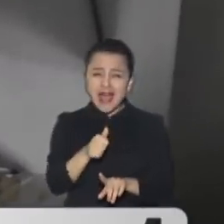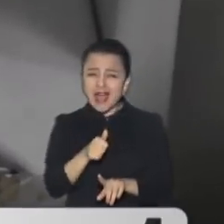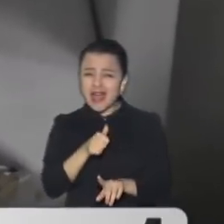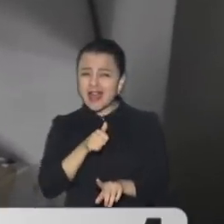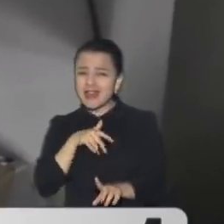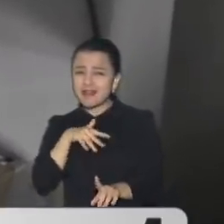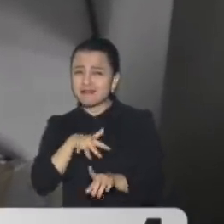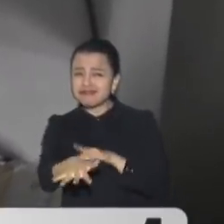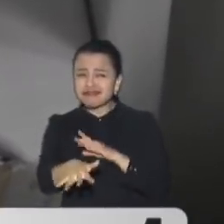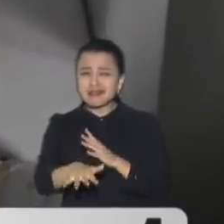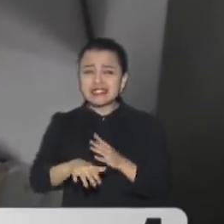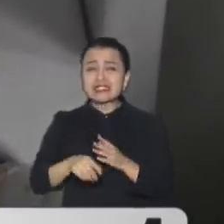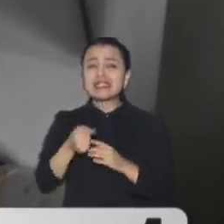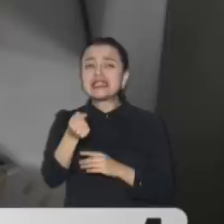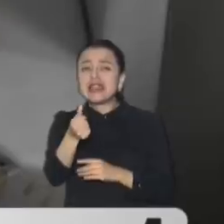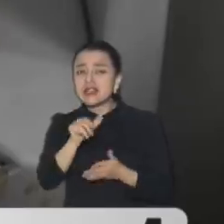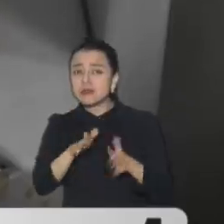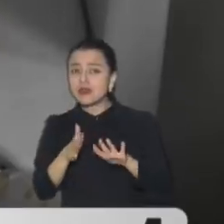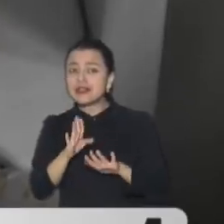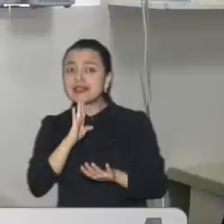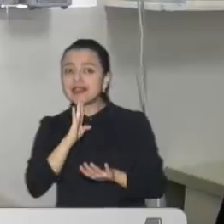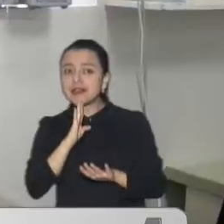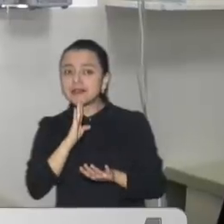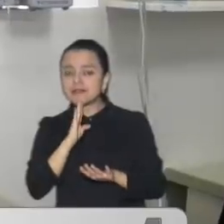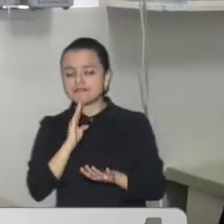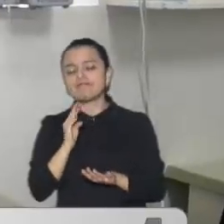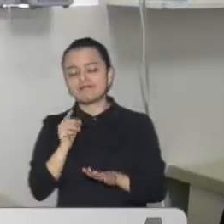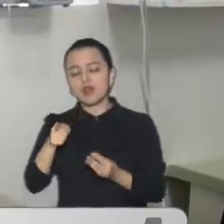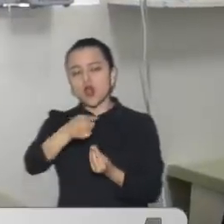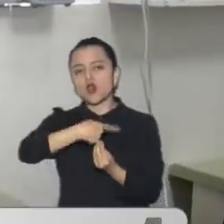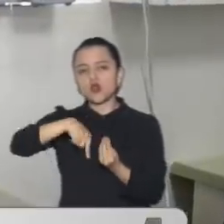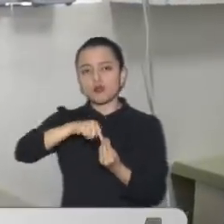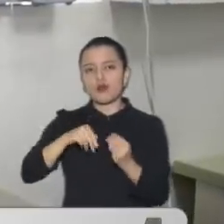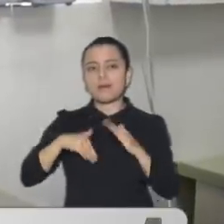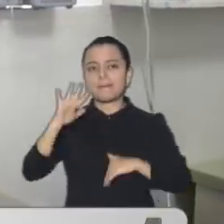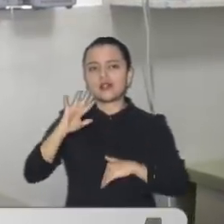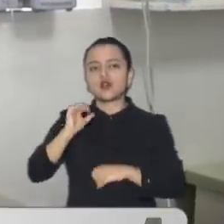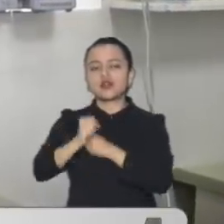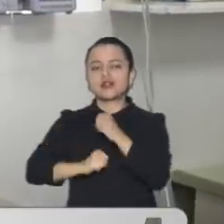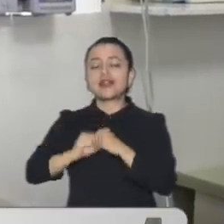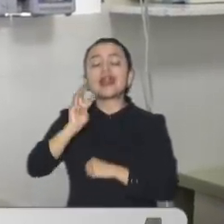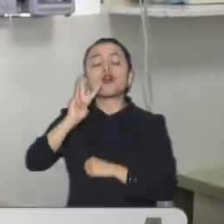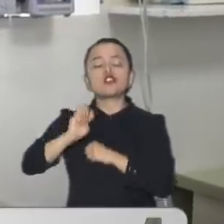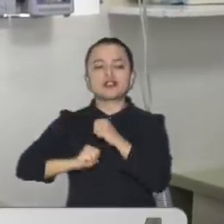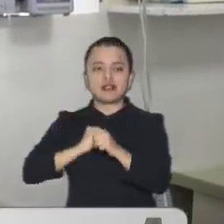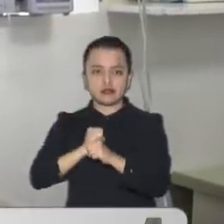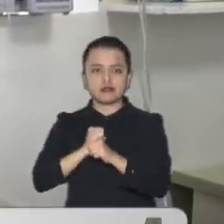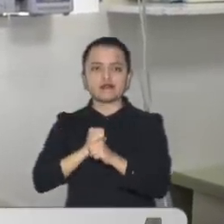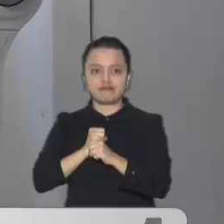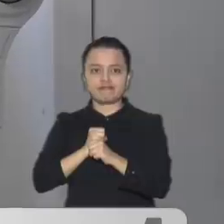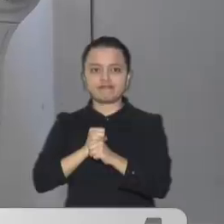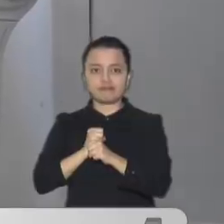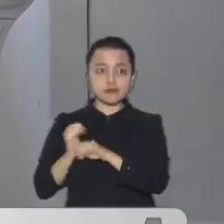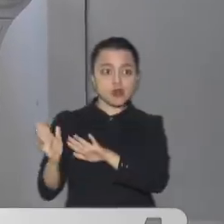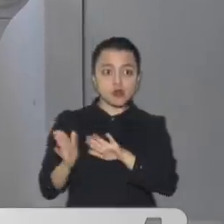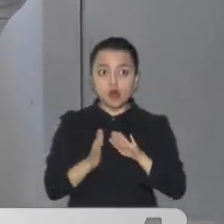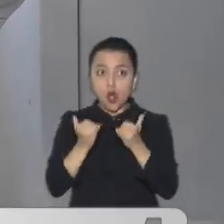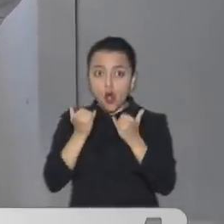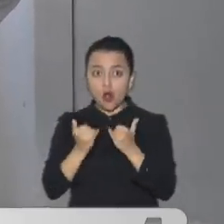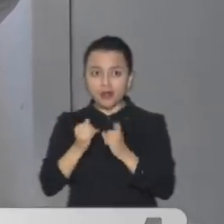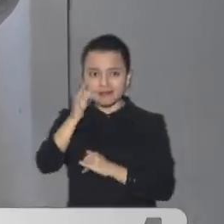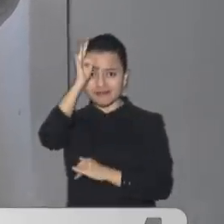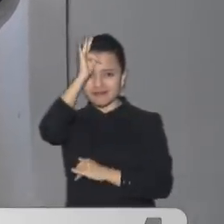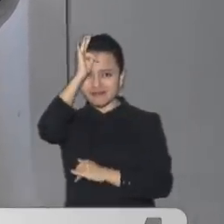a la hora de contraer el virus. Santa Clara es uno de los hospitales de Bogotá y hoy se une a